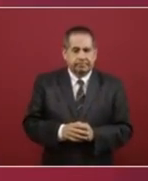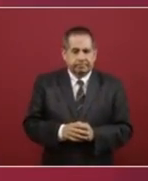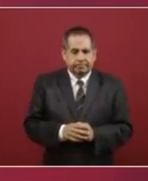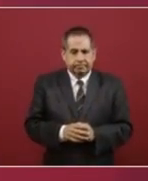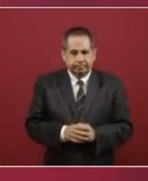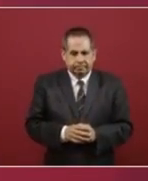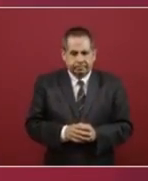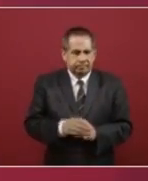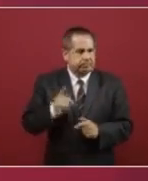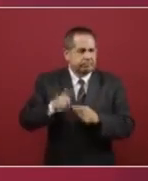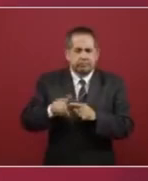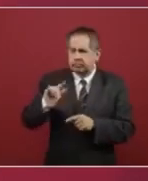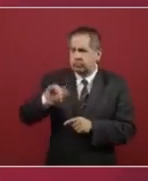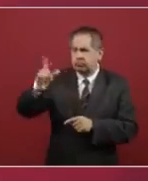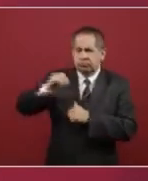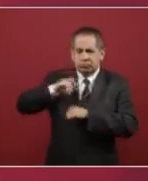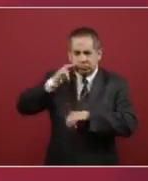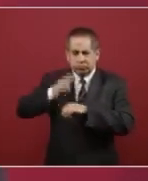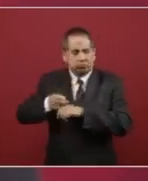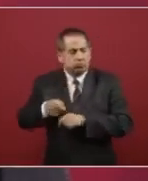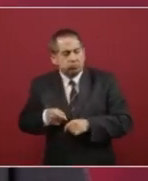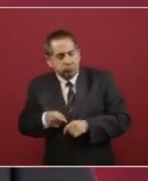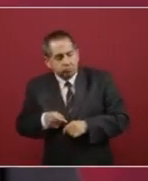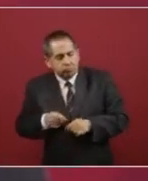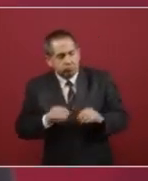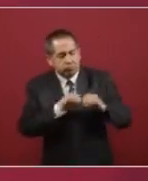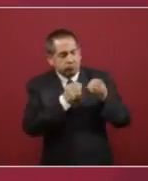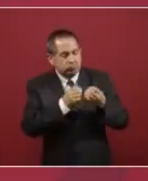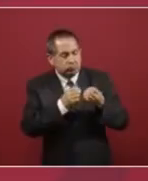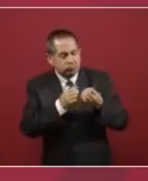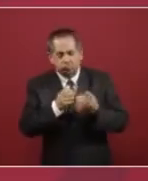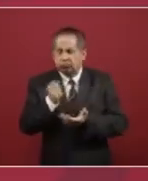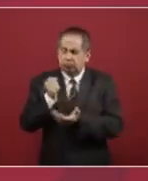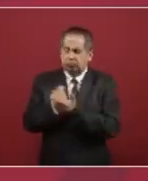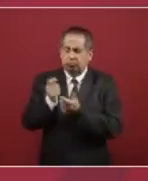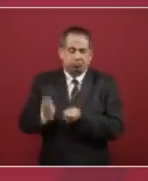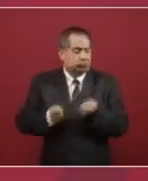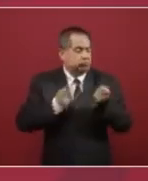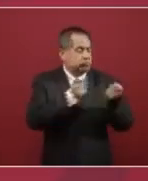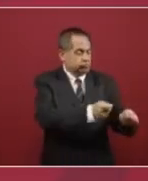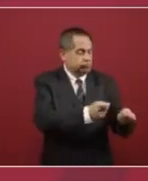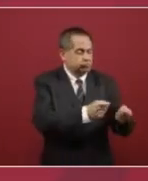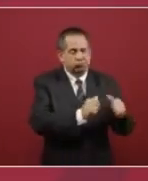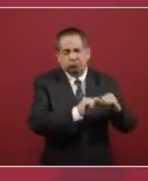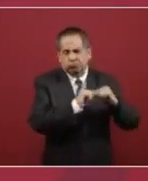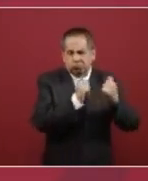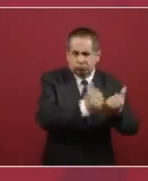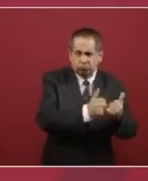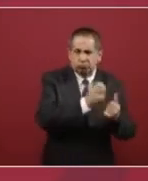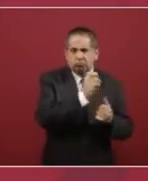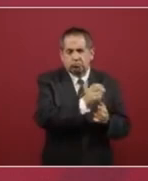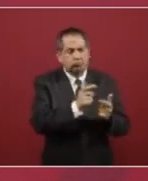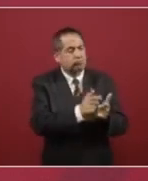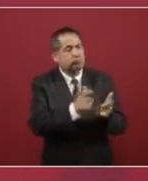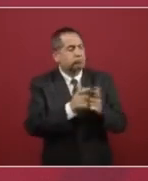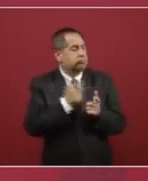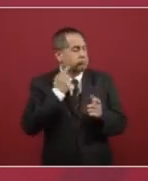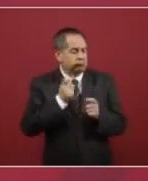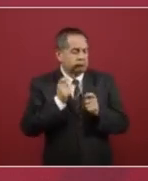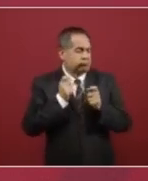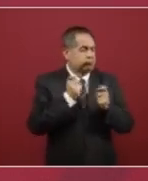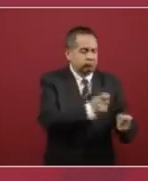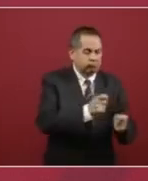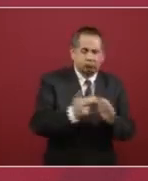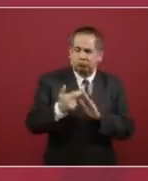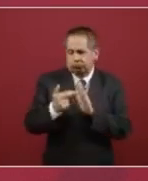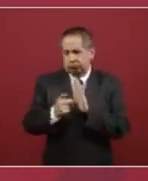la autoridad electoral es darle reconocimiento para que sea una asociación o un partido de acuerdo